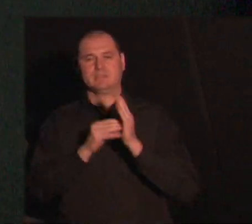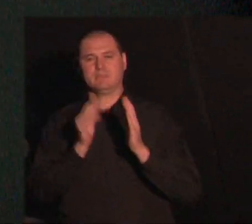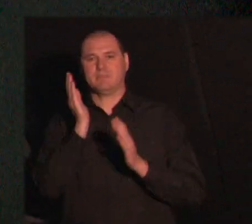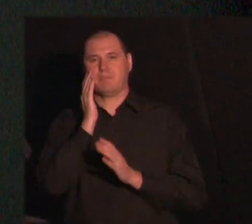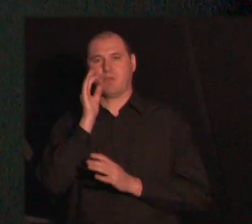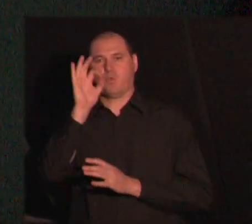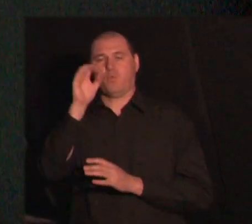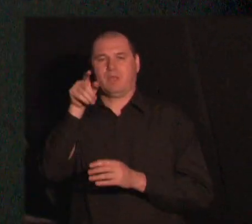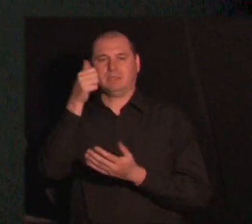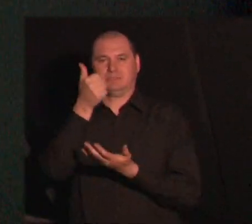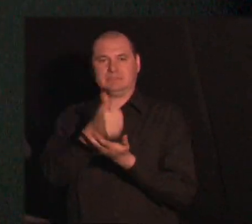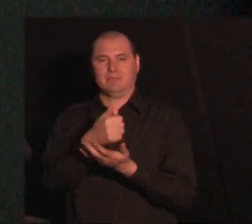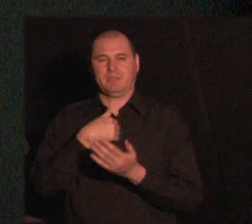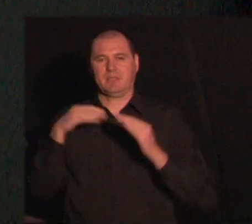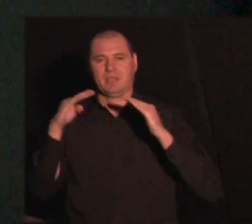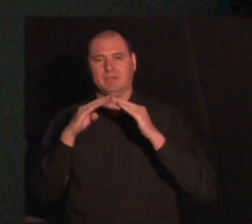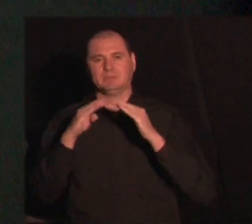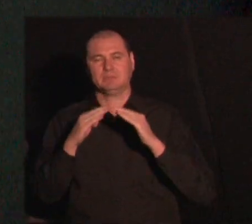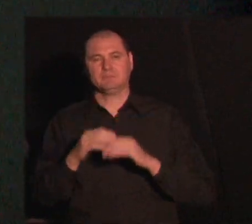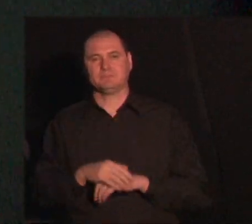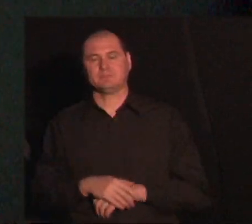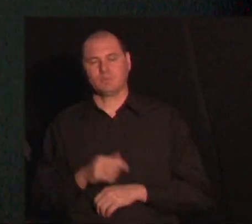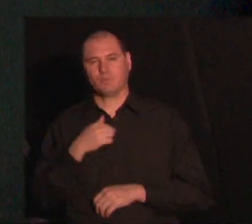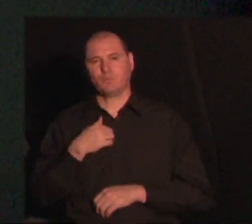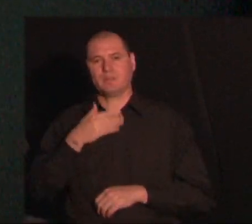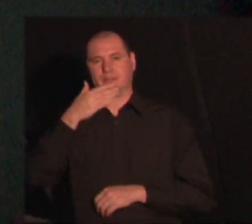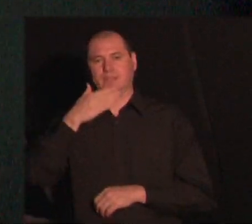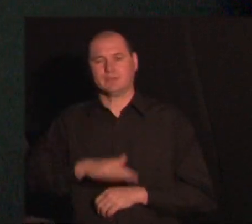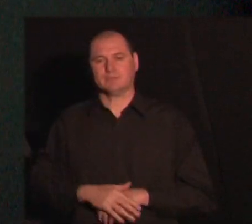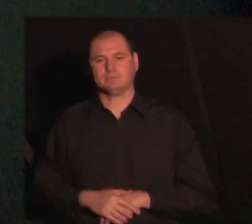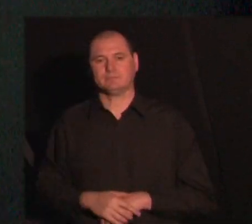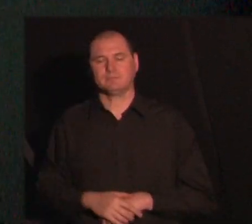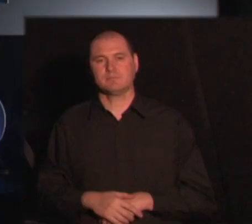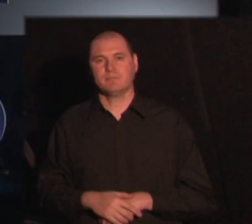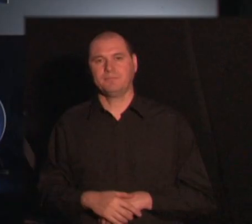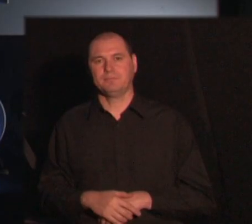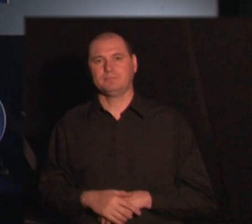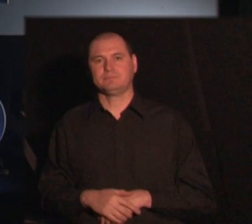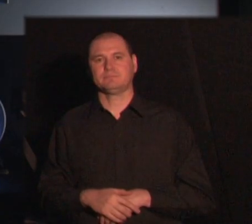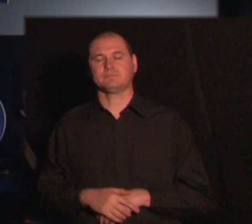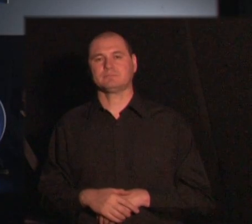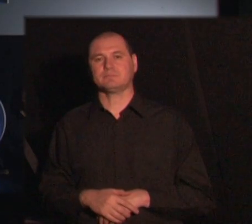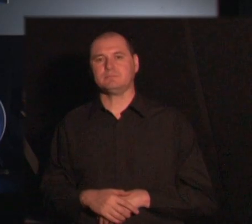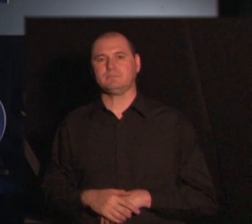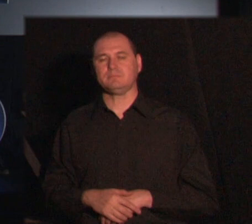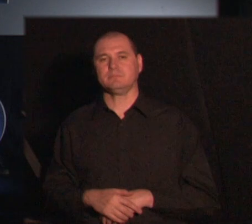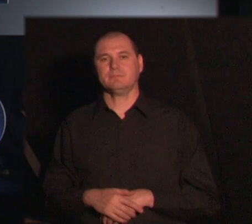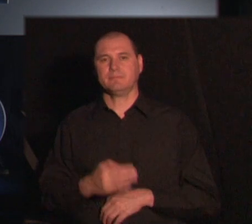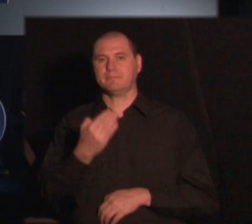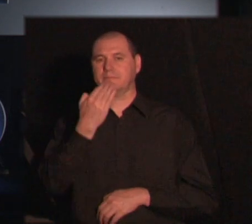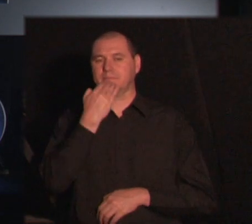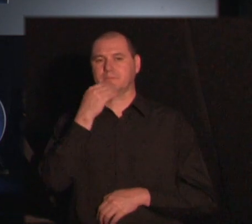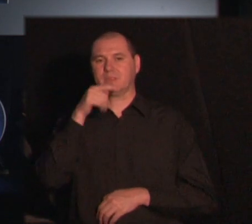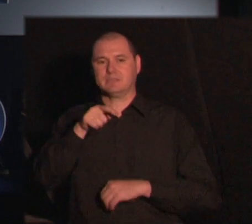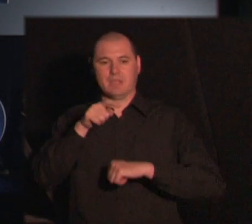nunca estaba en mi casa. Y le entiendo, ¿verdad? Entonces, y está bien, tipo, pero en